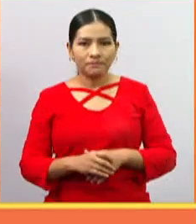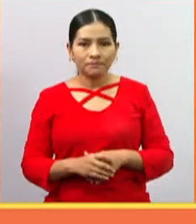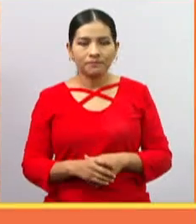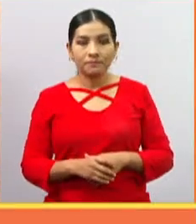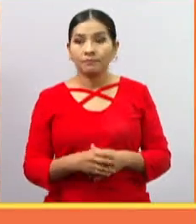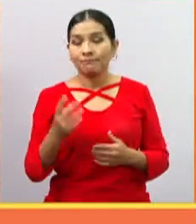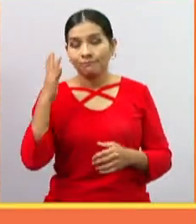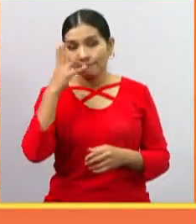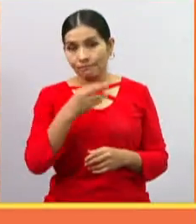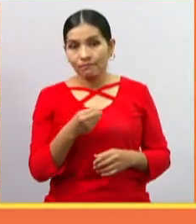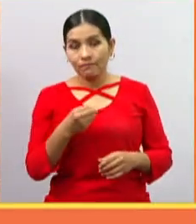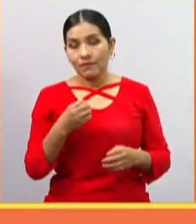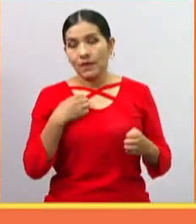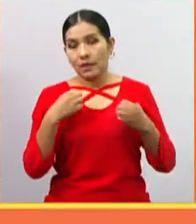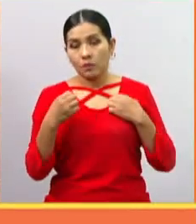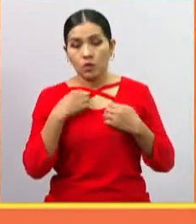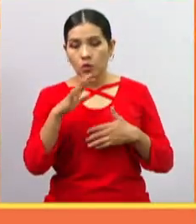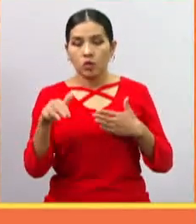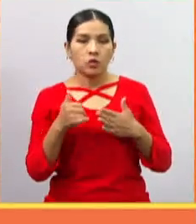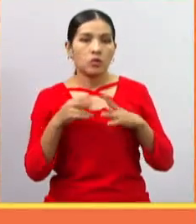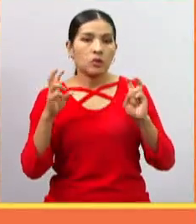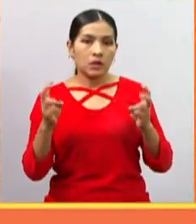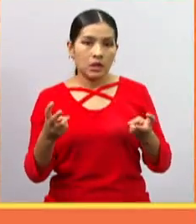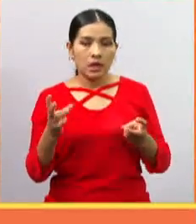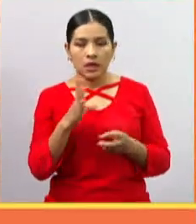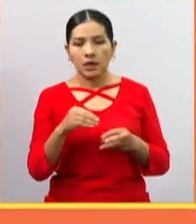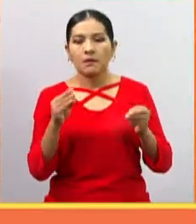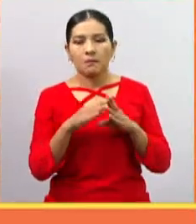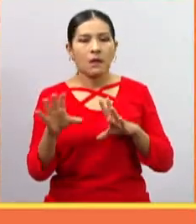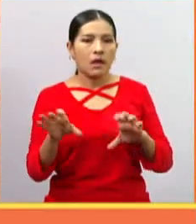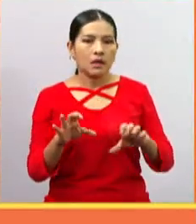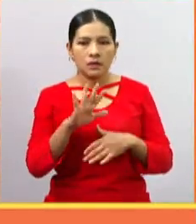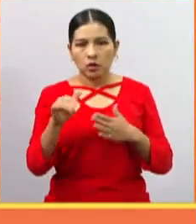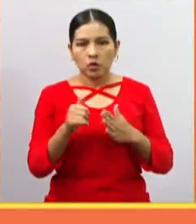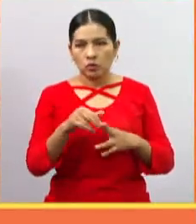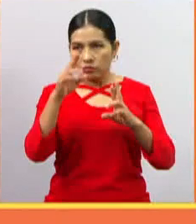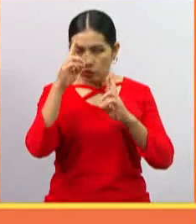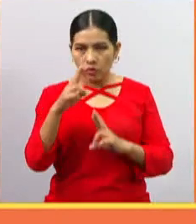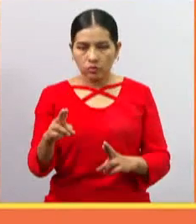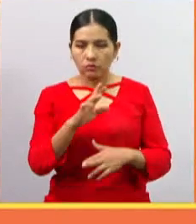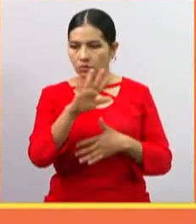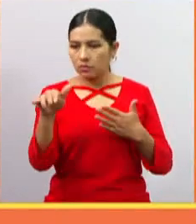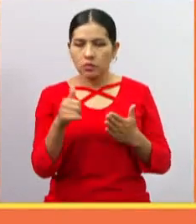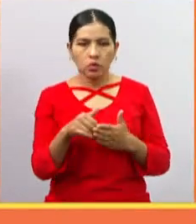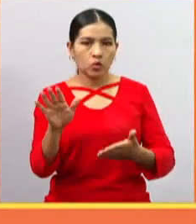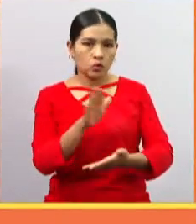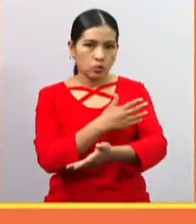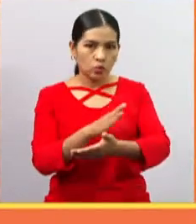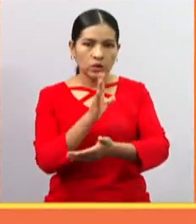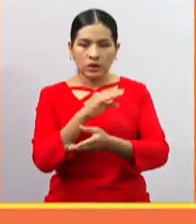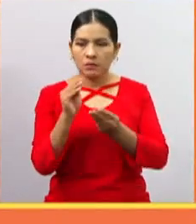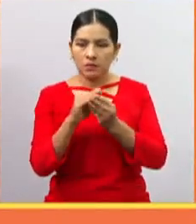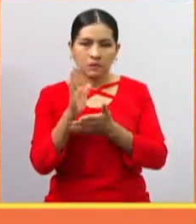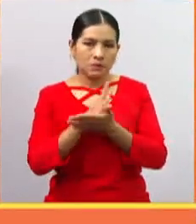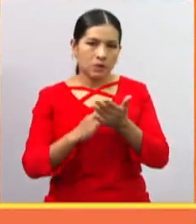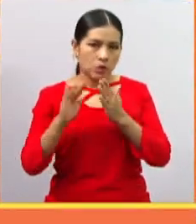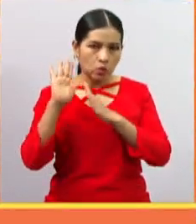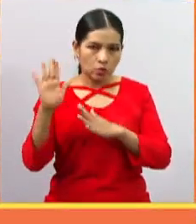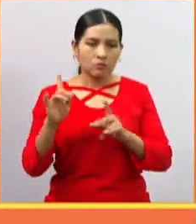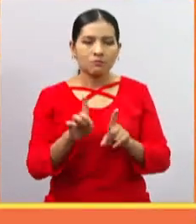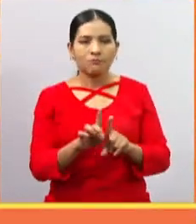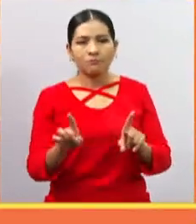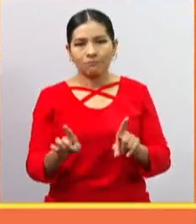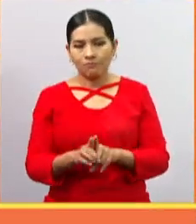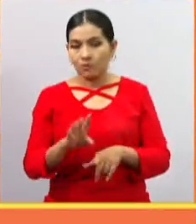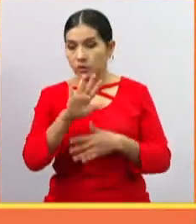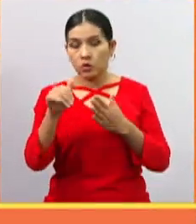motivo, qué importante también hacer un homenaje de parte de, obviamente, todos estos músicos y de parte tuya. Así es. Así que ya lo